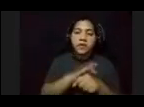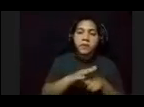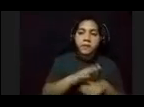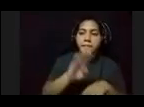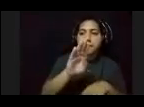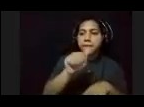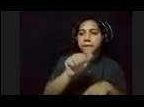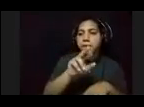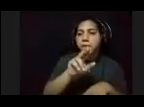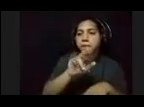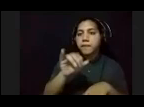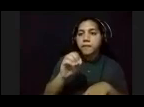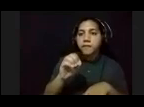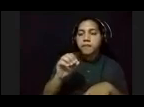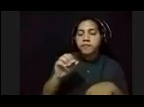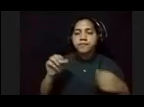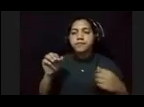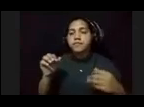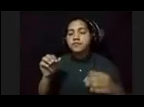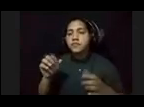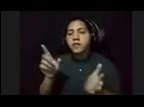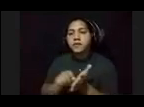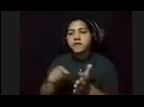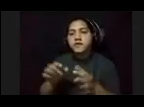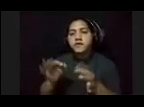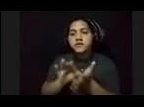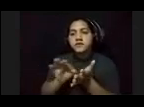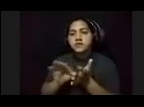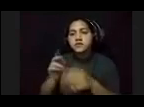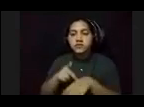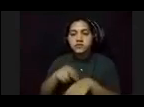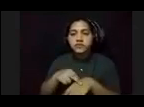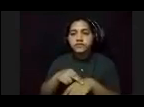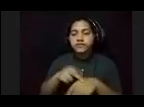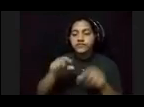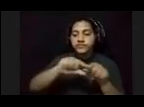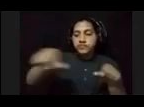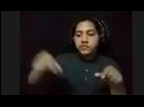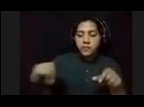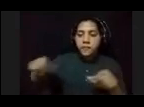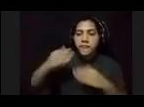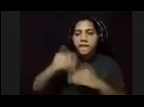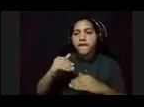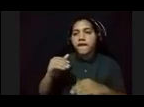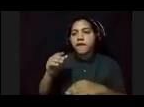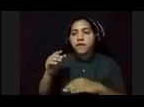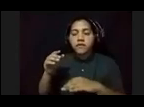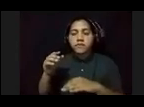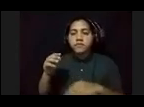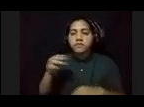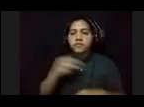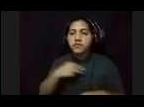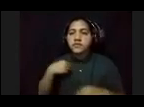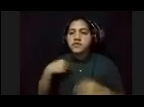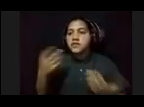del censo de Puerto Rico mostraban colindancias de los municipios, pero no de los barrios, por lo que dificulta su